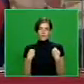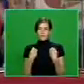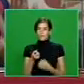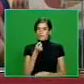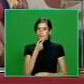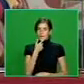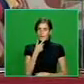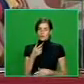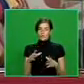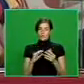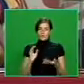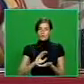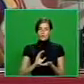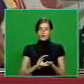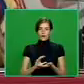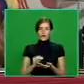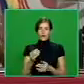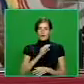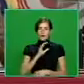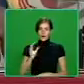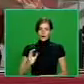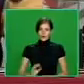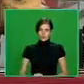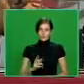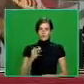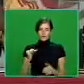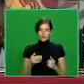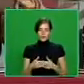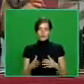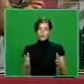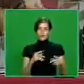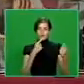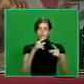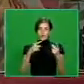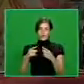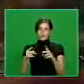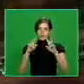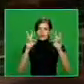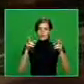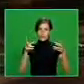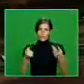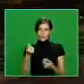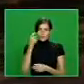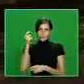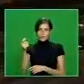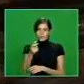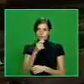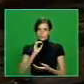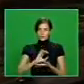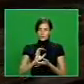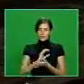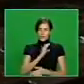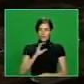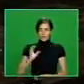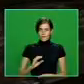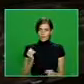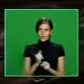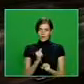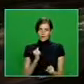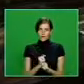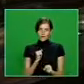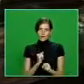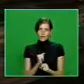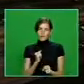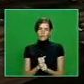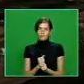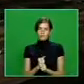ciudad caribia y estaba inaugurando un conjunto de cosas nuevas para el pueblo ciudad caribia trabajando verdad